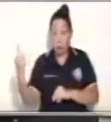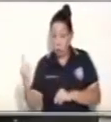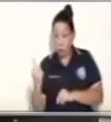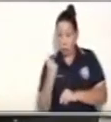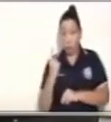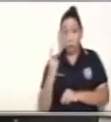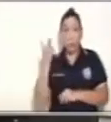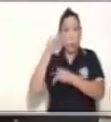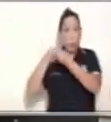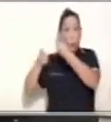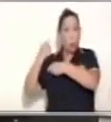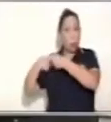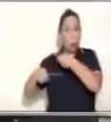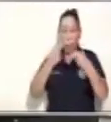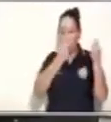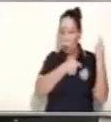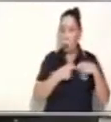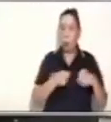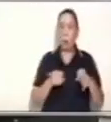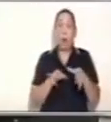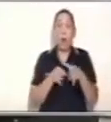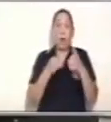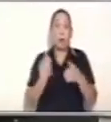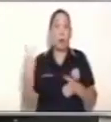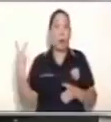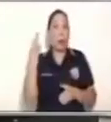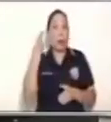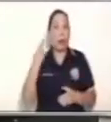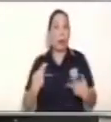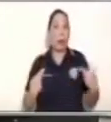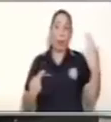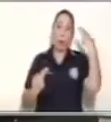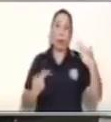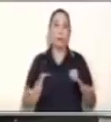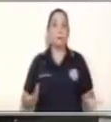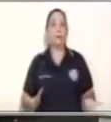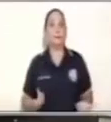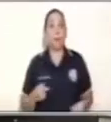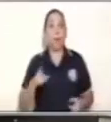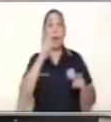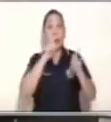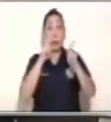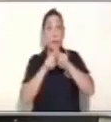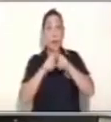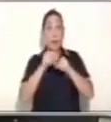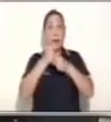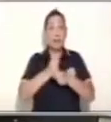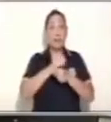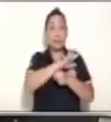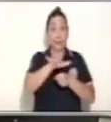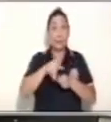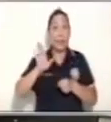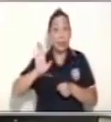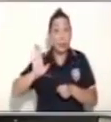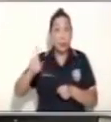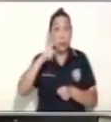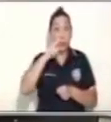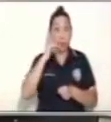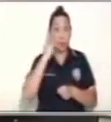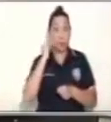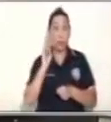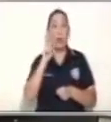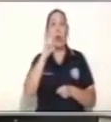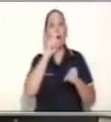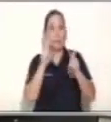rancho, cuenta mi abuela, que también habían caballos y los caballos amanecían con el pelaje que tienen en el